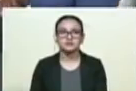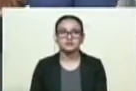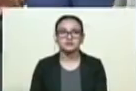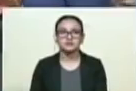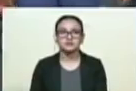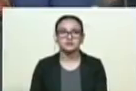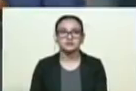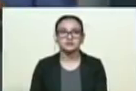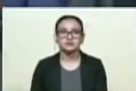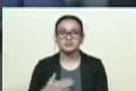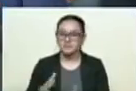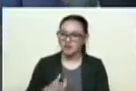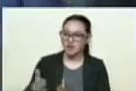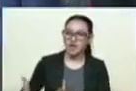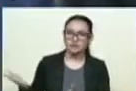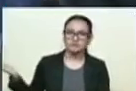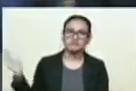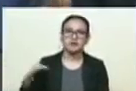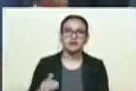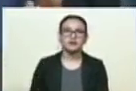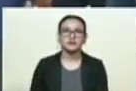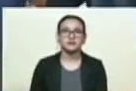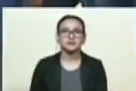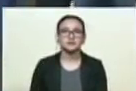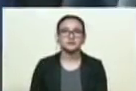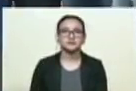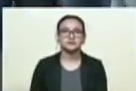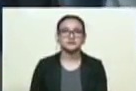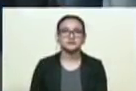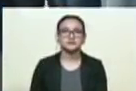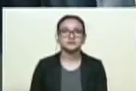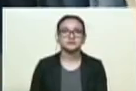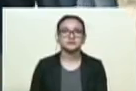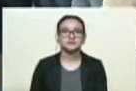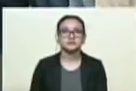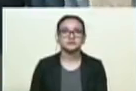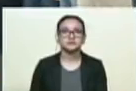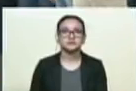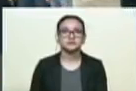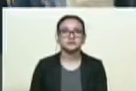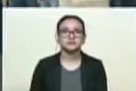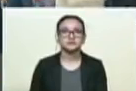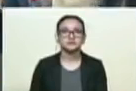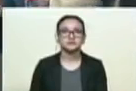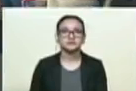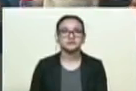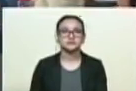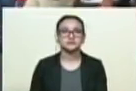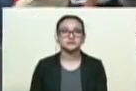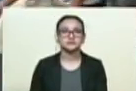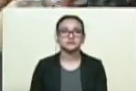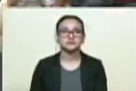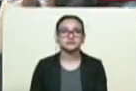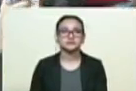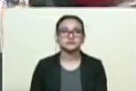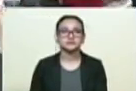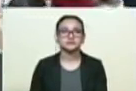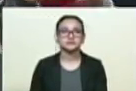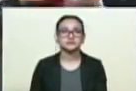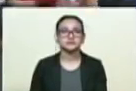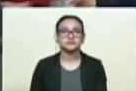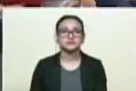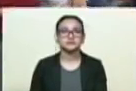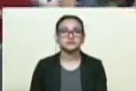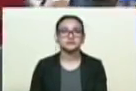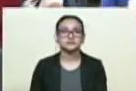Pónganse aquí a mi lado, por favor. Aquí está bien. Correcto, así mismo es. Con esta juventud, Pedro,